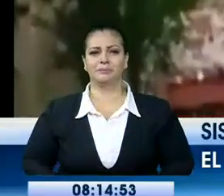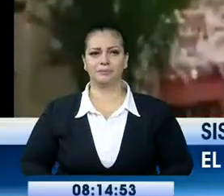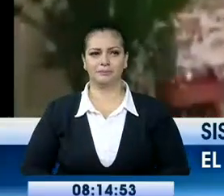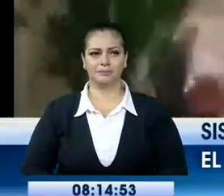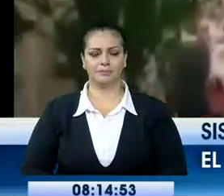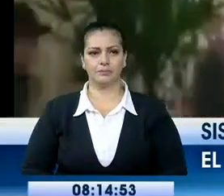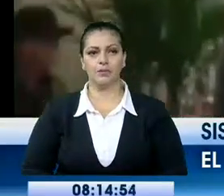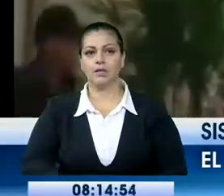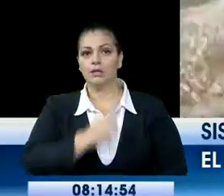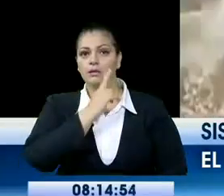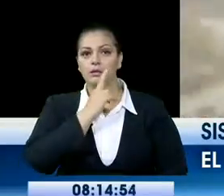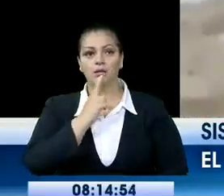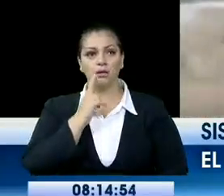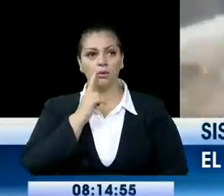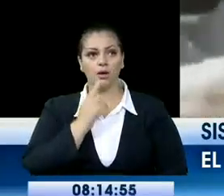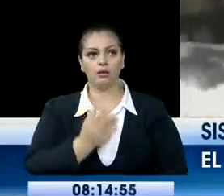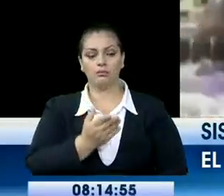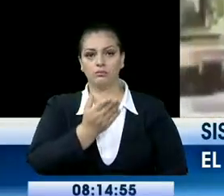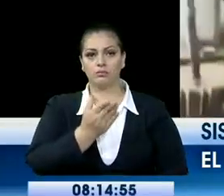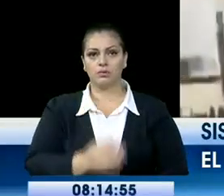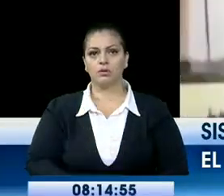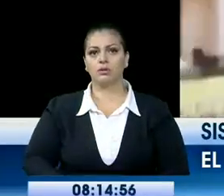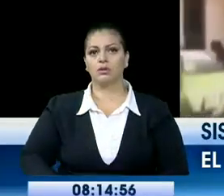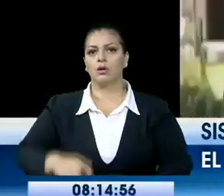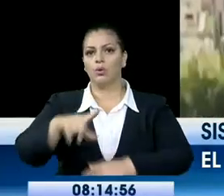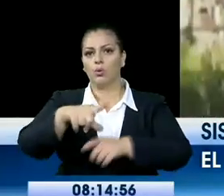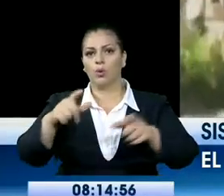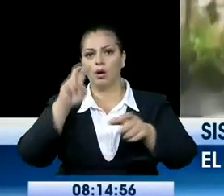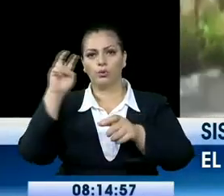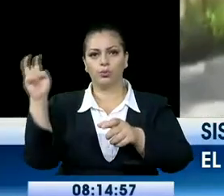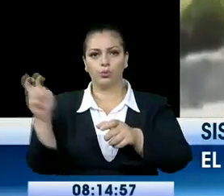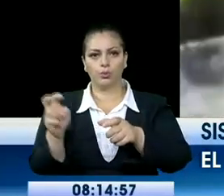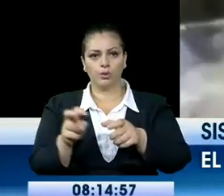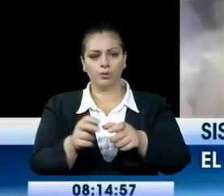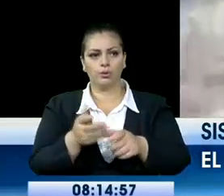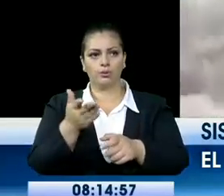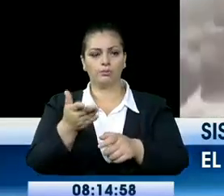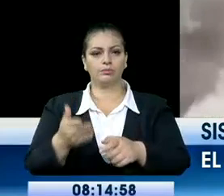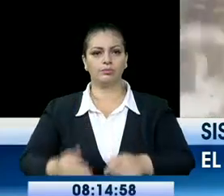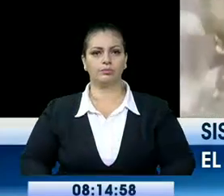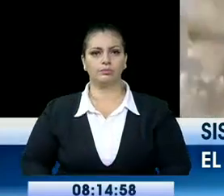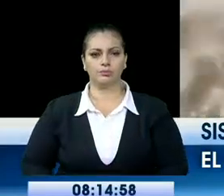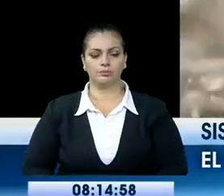Eso es un restaurante. En un restaurante. En México, una zona turística de México también.